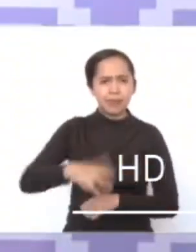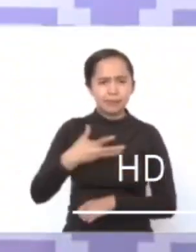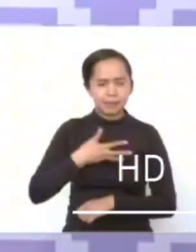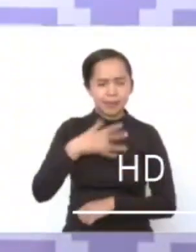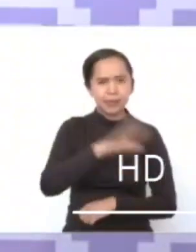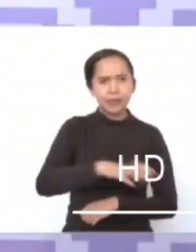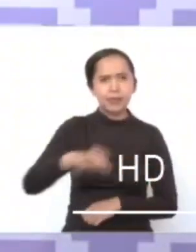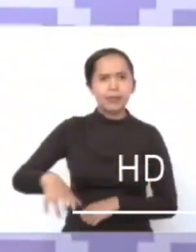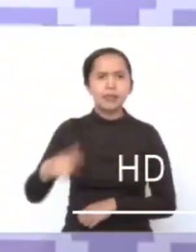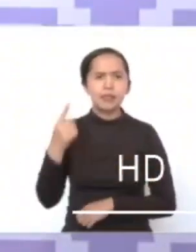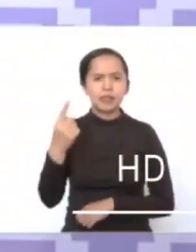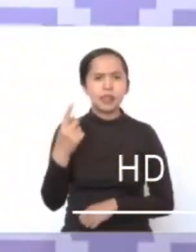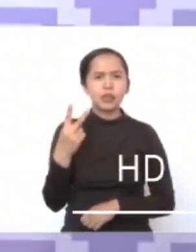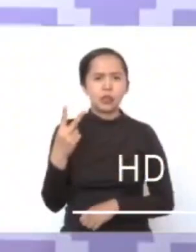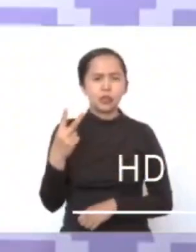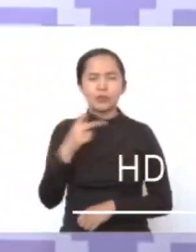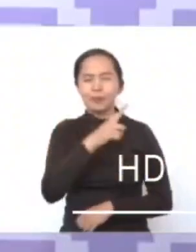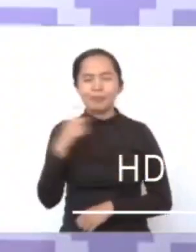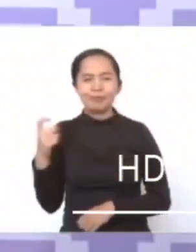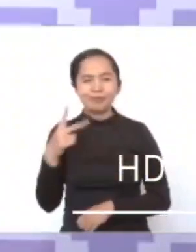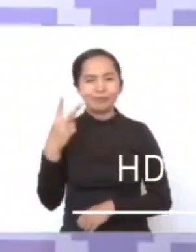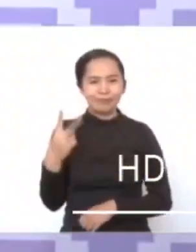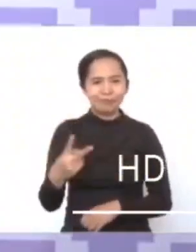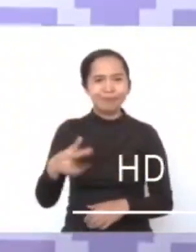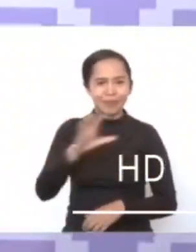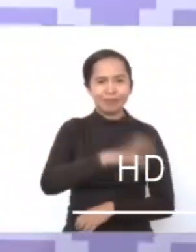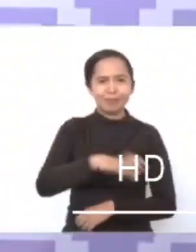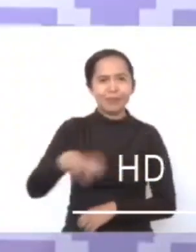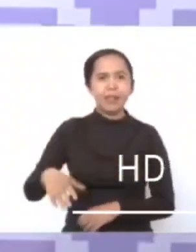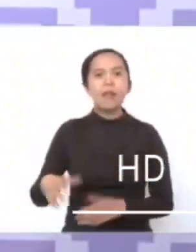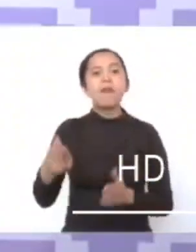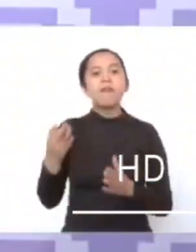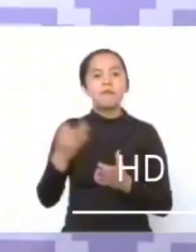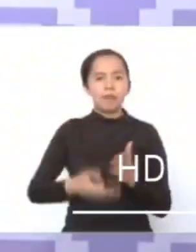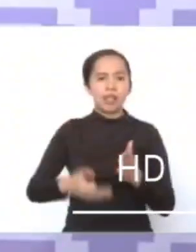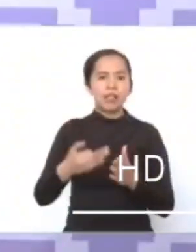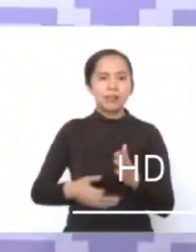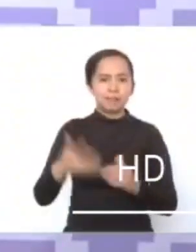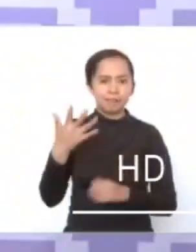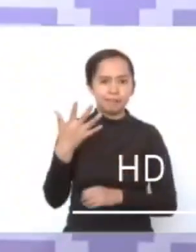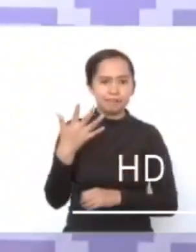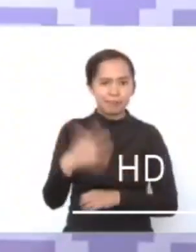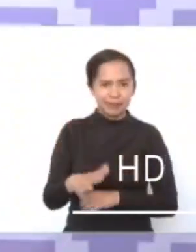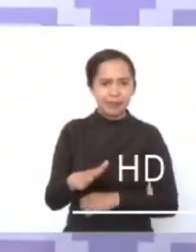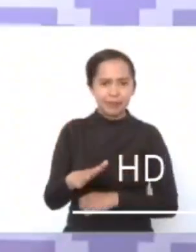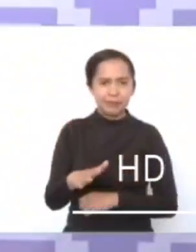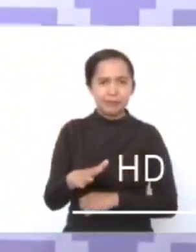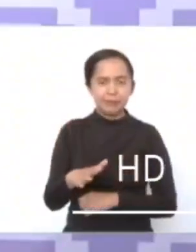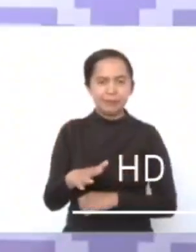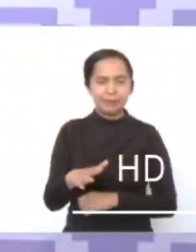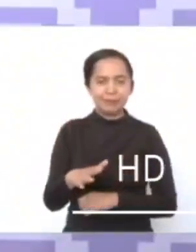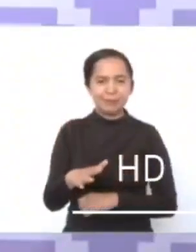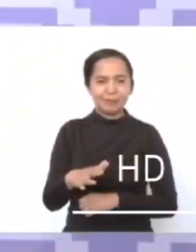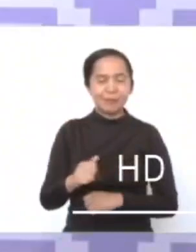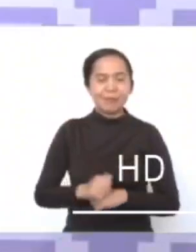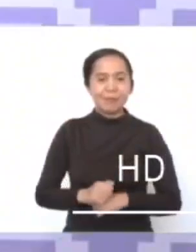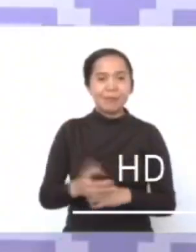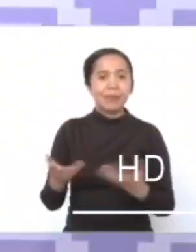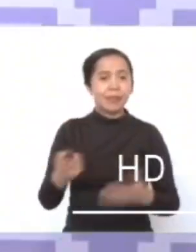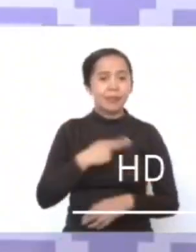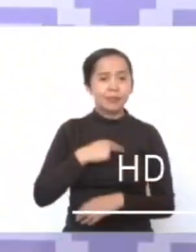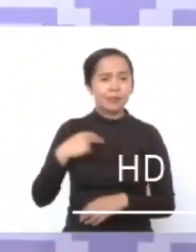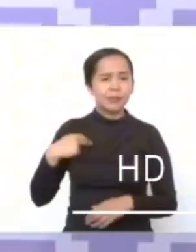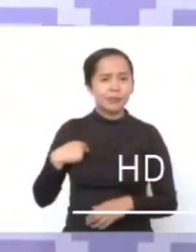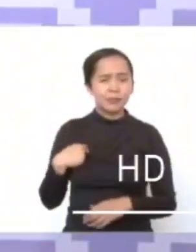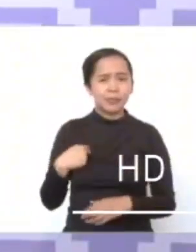planteles y seguimos contando. Tenemos 10 más que el informe pasado. Y no vamos